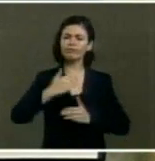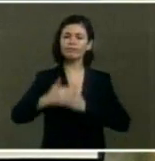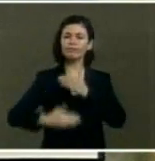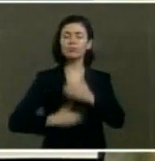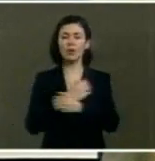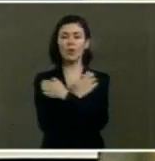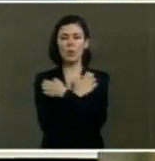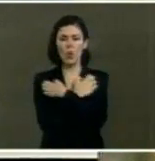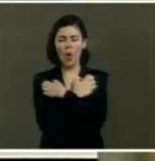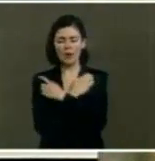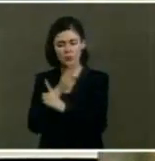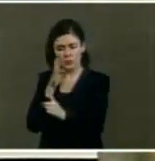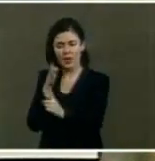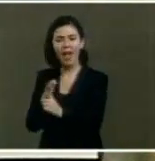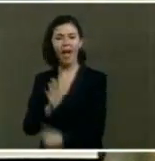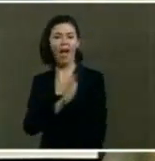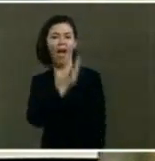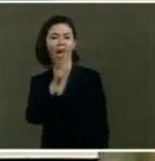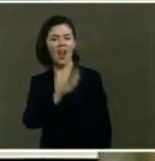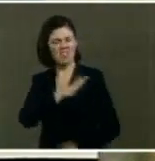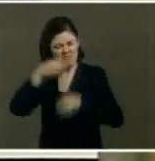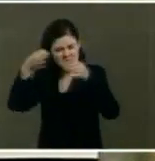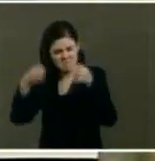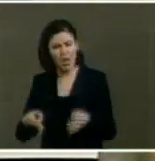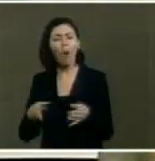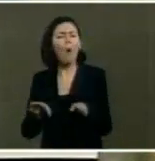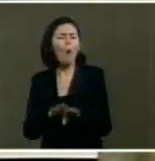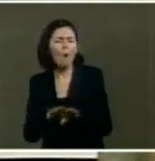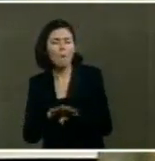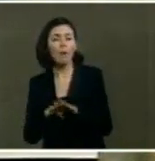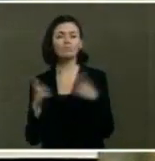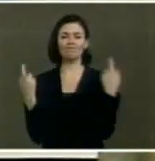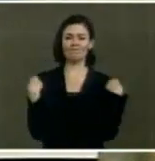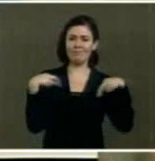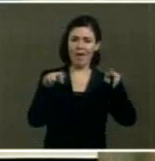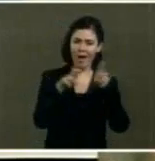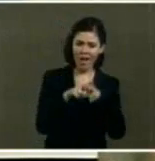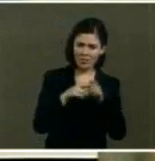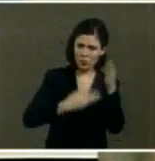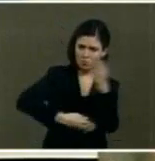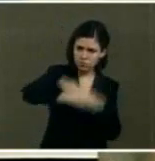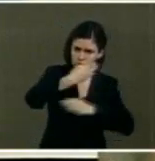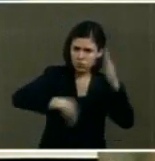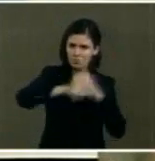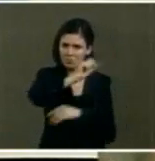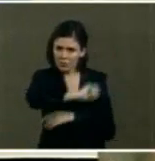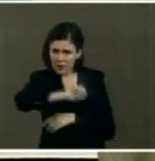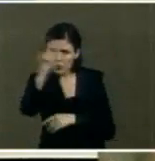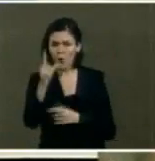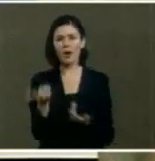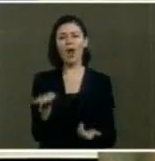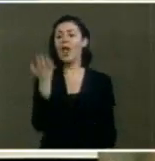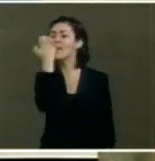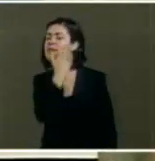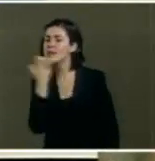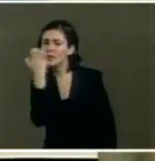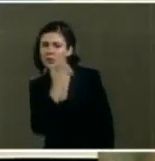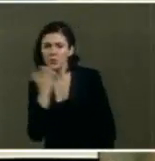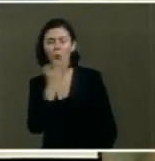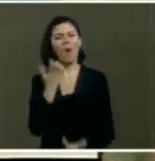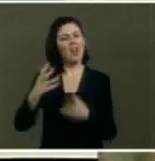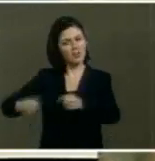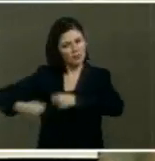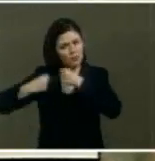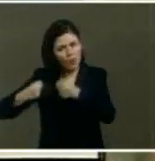centrada en el mejoramiento de los docentes, en el remozamiento de las escuelas básicas, en el reforzamiento de los planes de